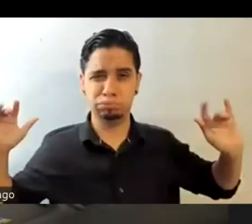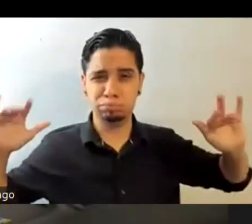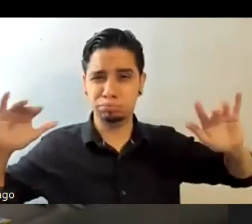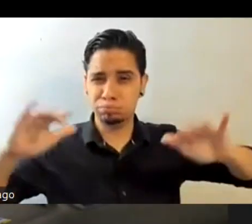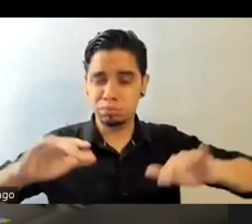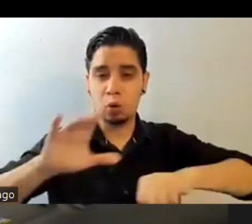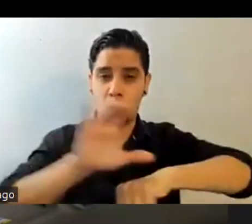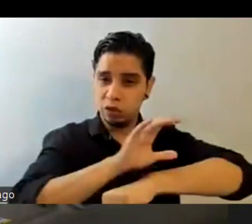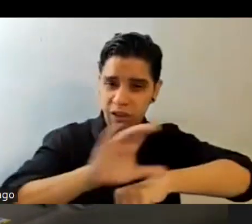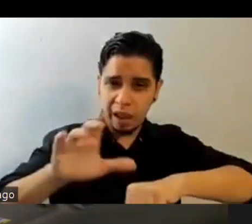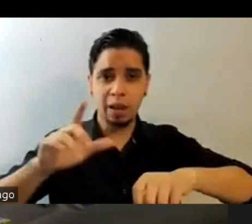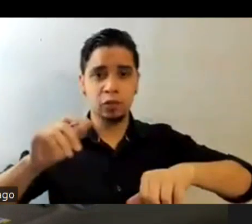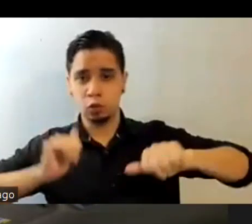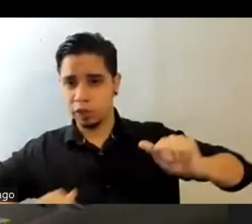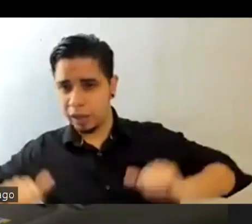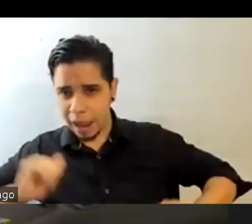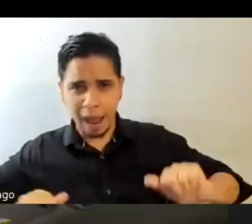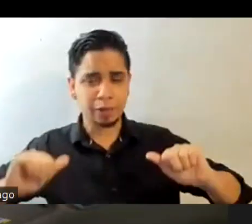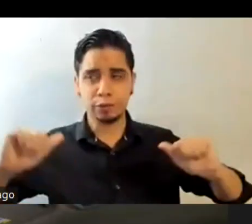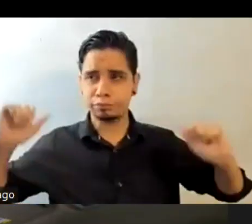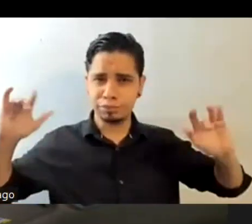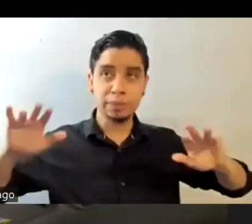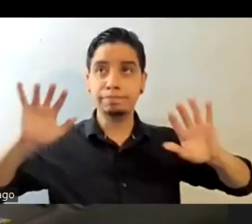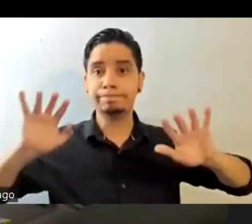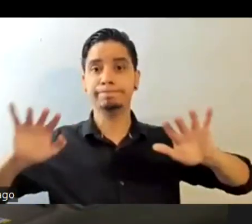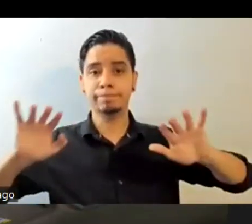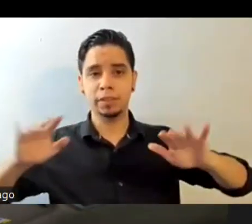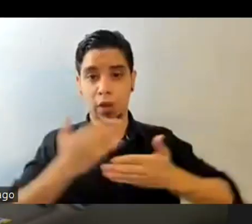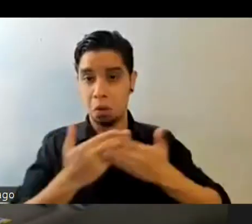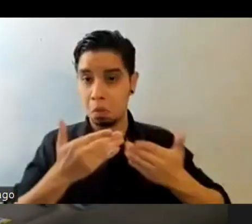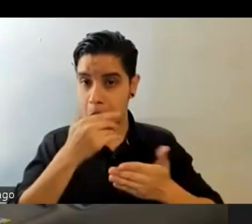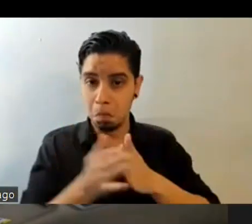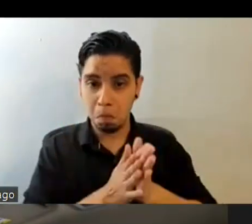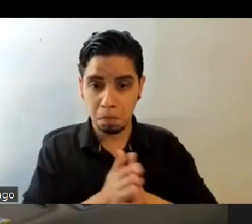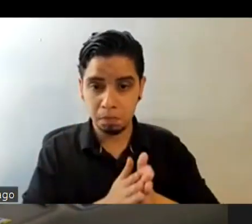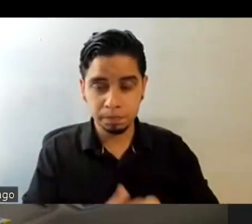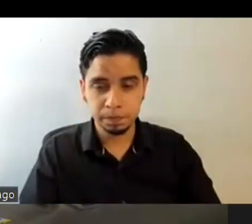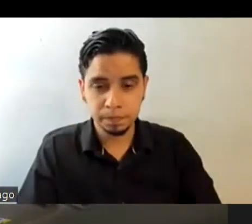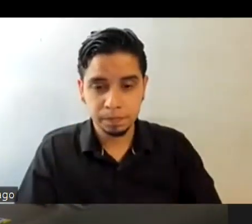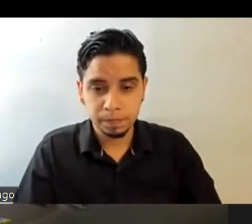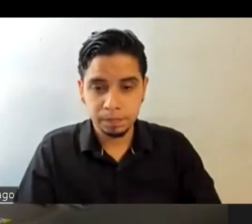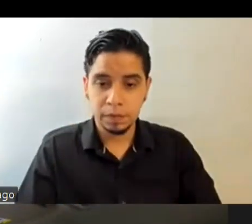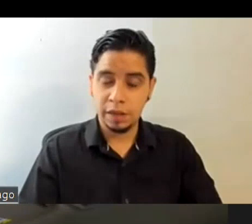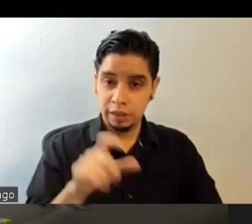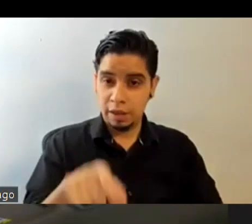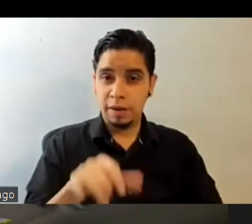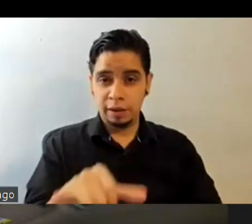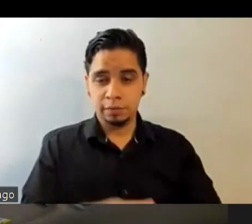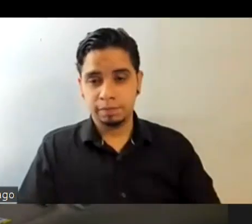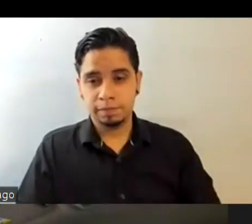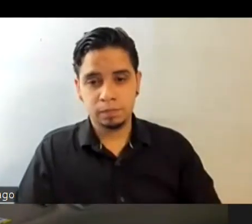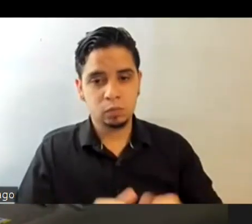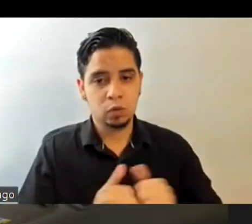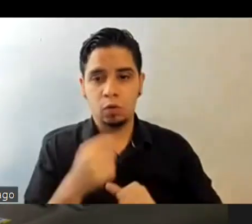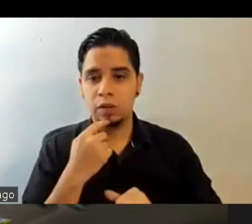a ver teatro. Y eso es como que un cambio que sí, le hacía falta ese espacio, le hacía falta. Porque como dicen,